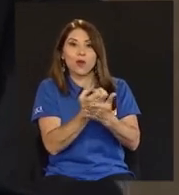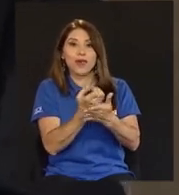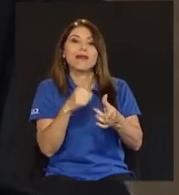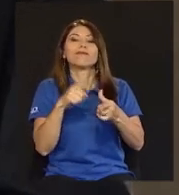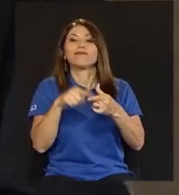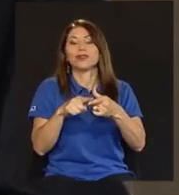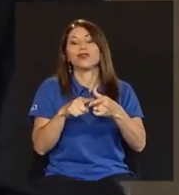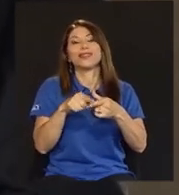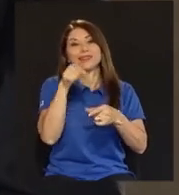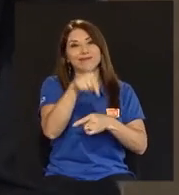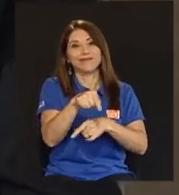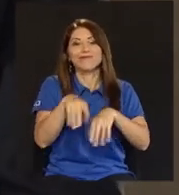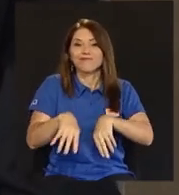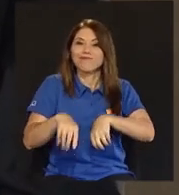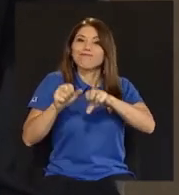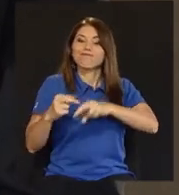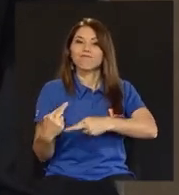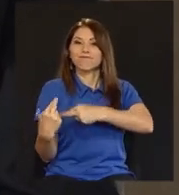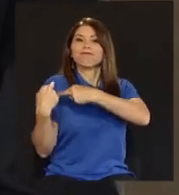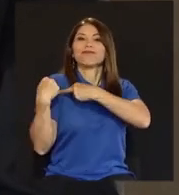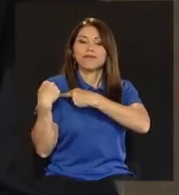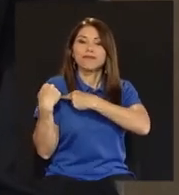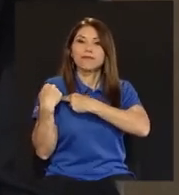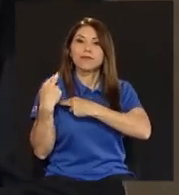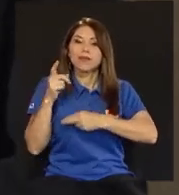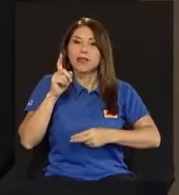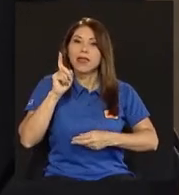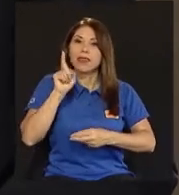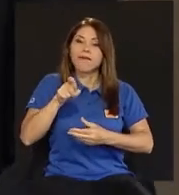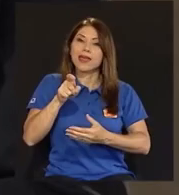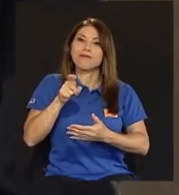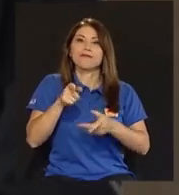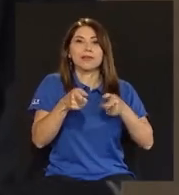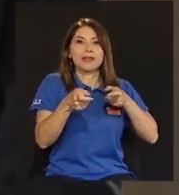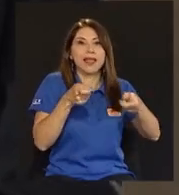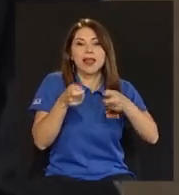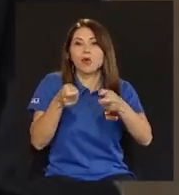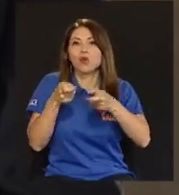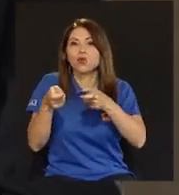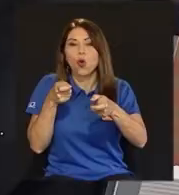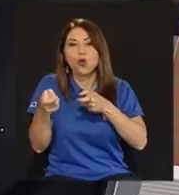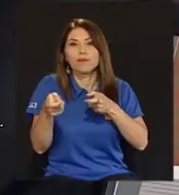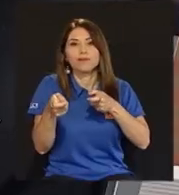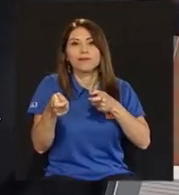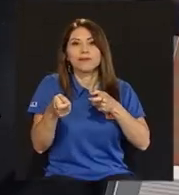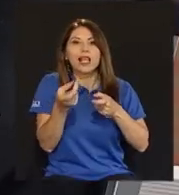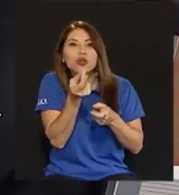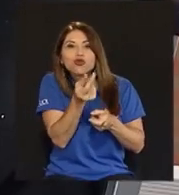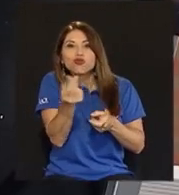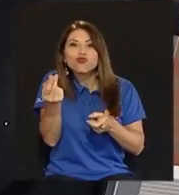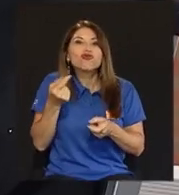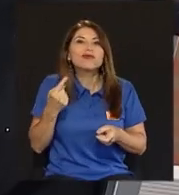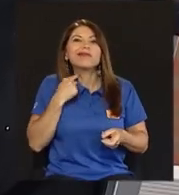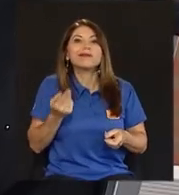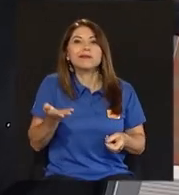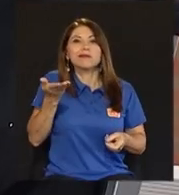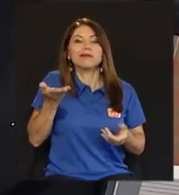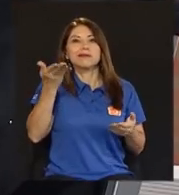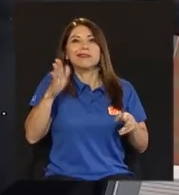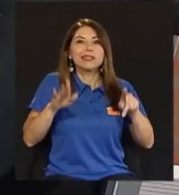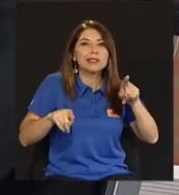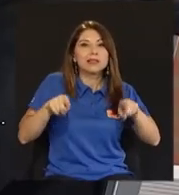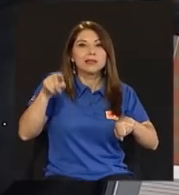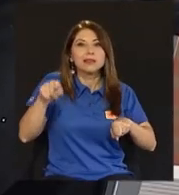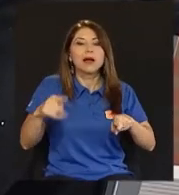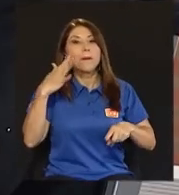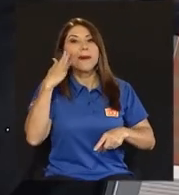la responsabilidad de tener en control la inflación. En principio, pareciera ser el único